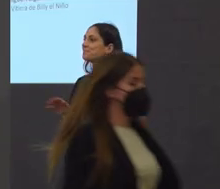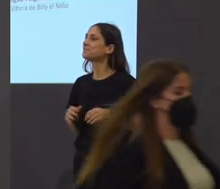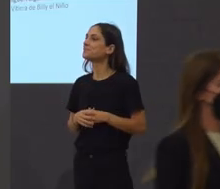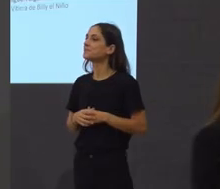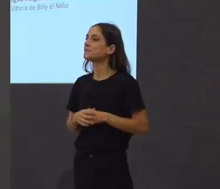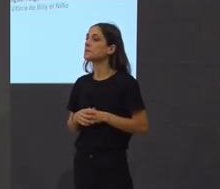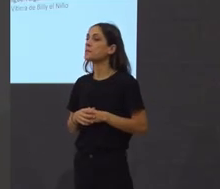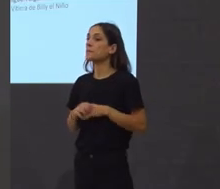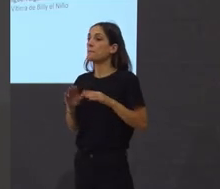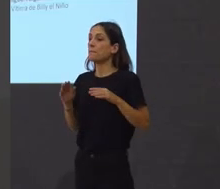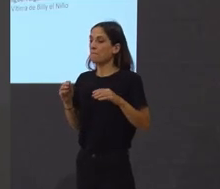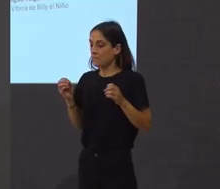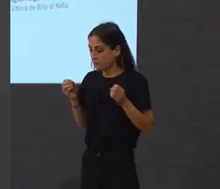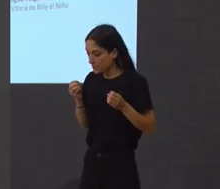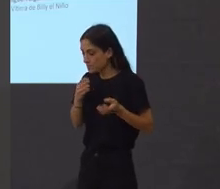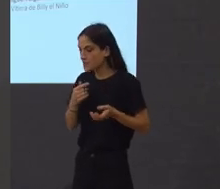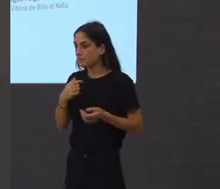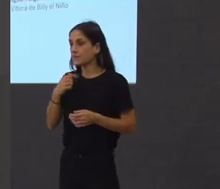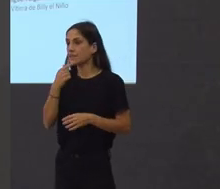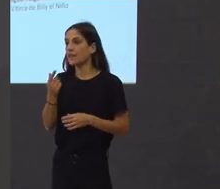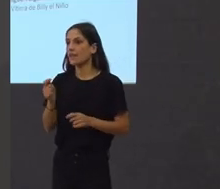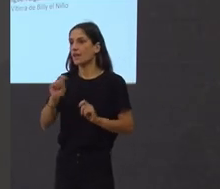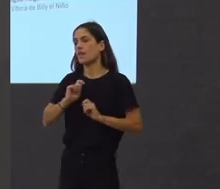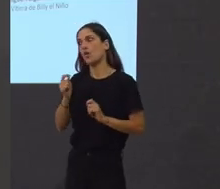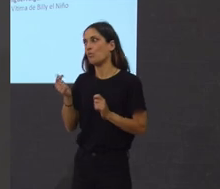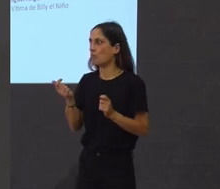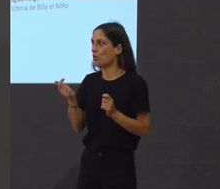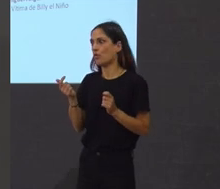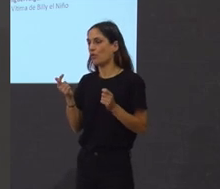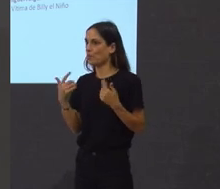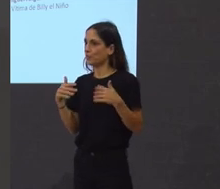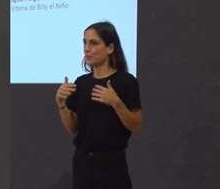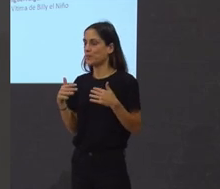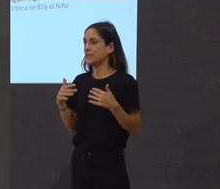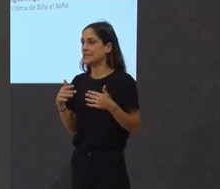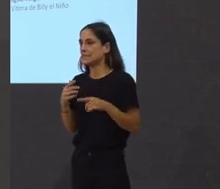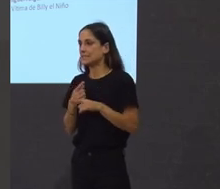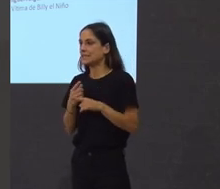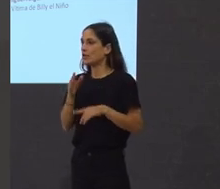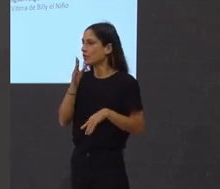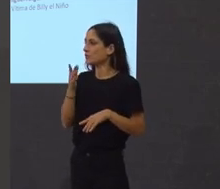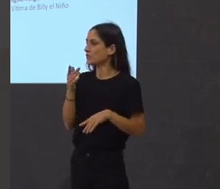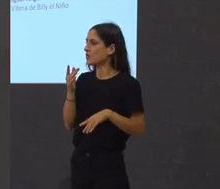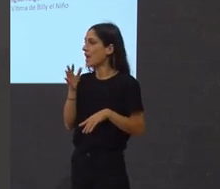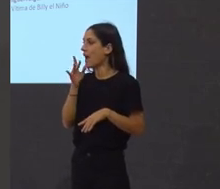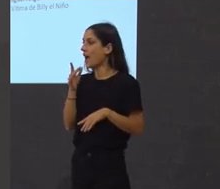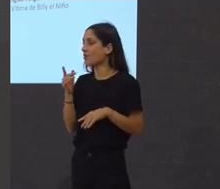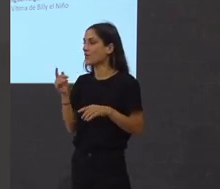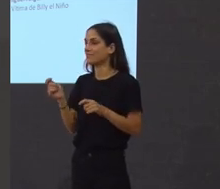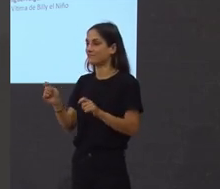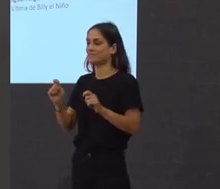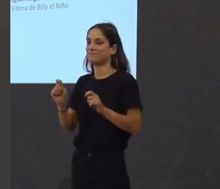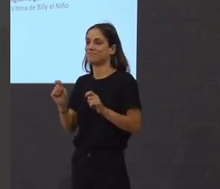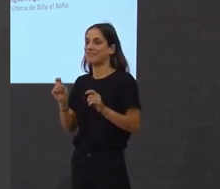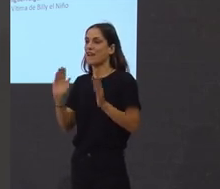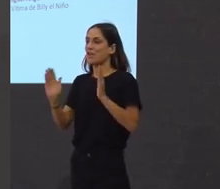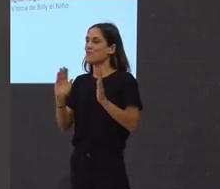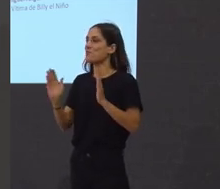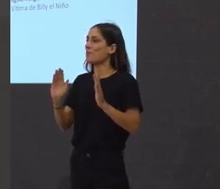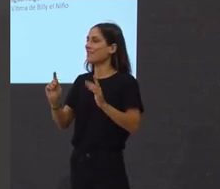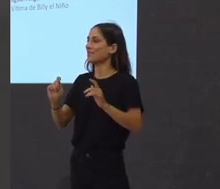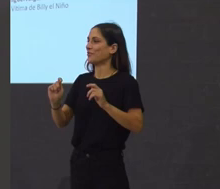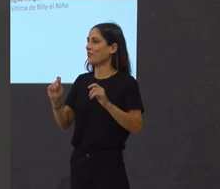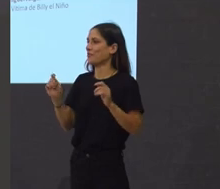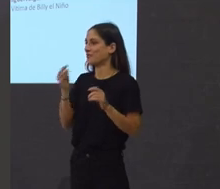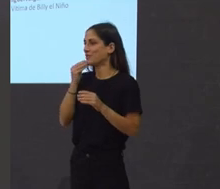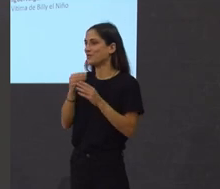bueno pues decía que casi da un poco de apuro después de este momento ha sido que nos regaló beatriz gusto retomar